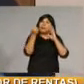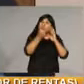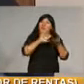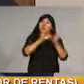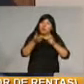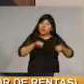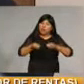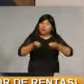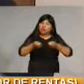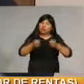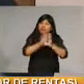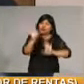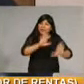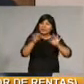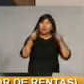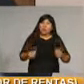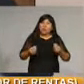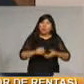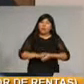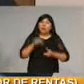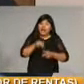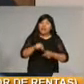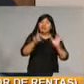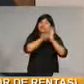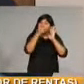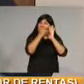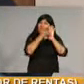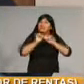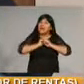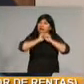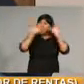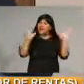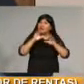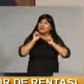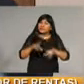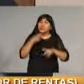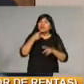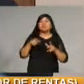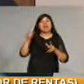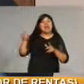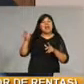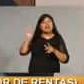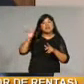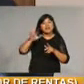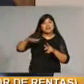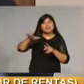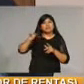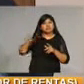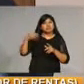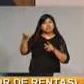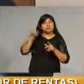es muy claro cuando le da las facultades de verificación a la dirección de rentas no debemos olvidar que nuestro sistema